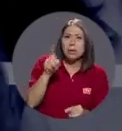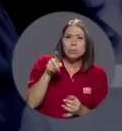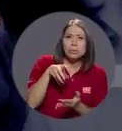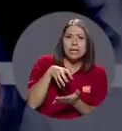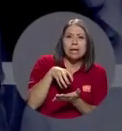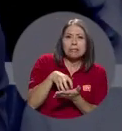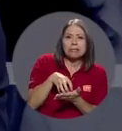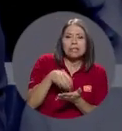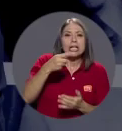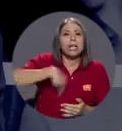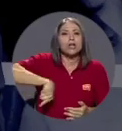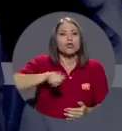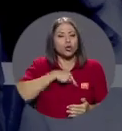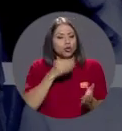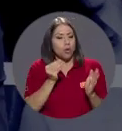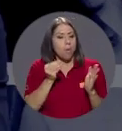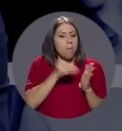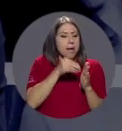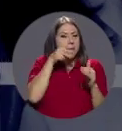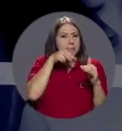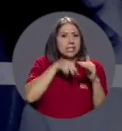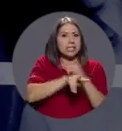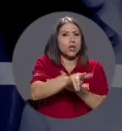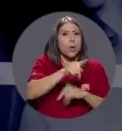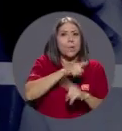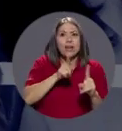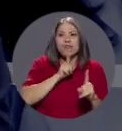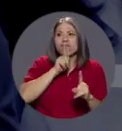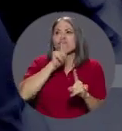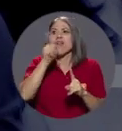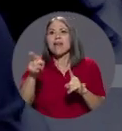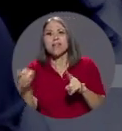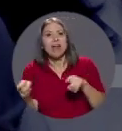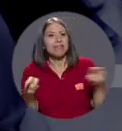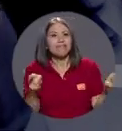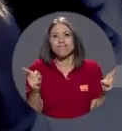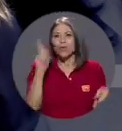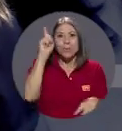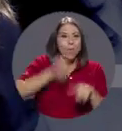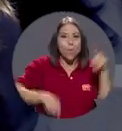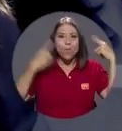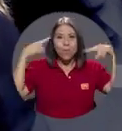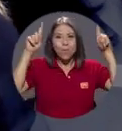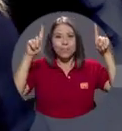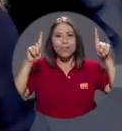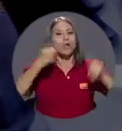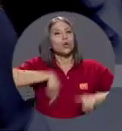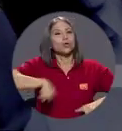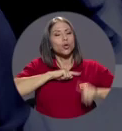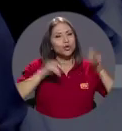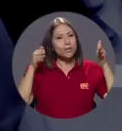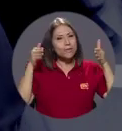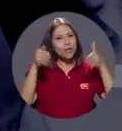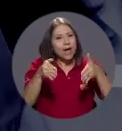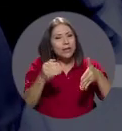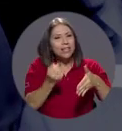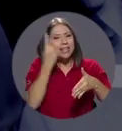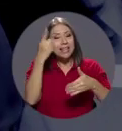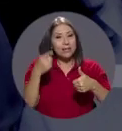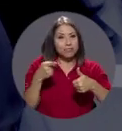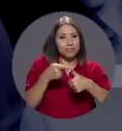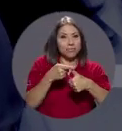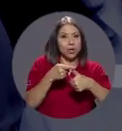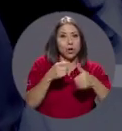pasar de la visión a la realidad. Entonces nosotros estamos muy enfocados en entender, uno, que